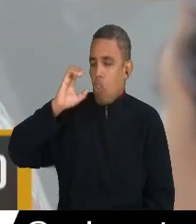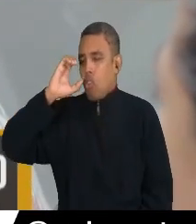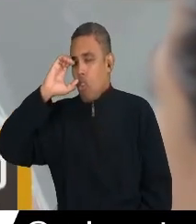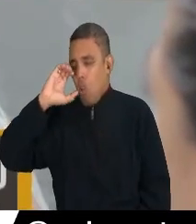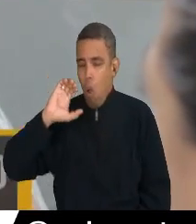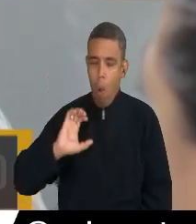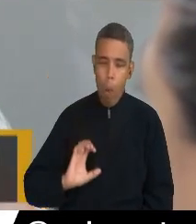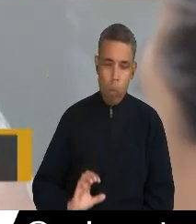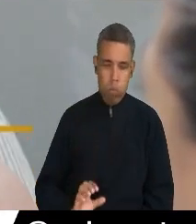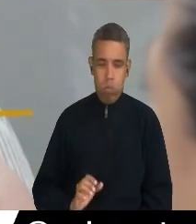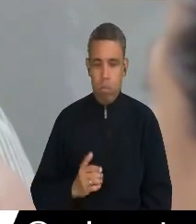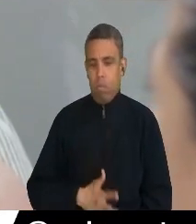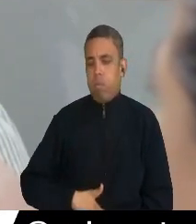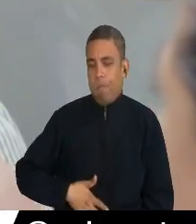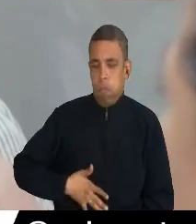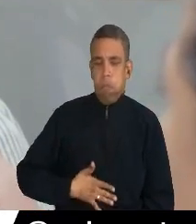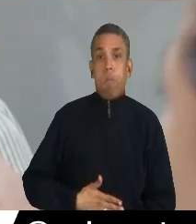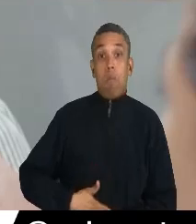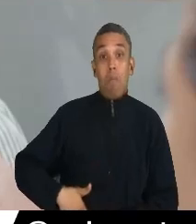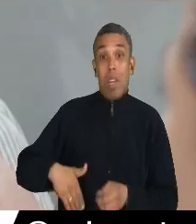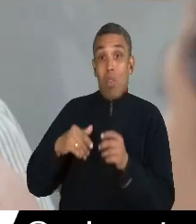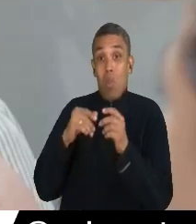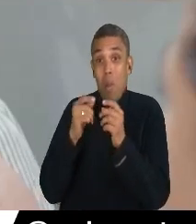vamos a tener a partir de este momento.